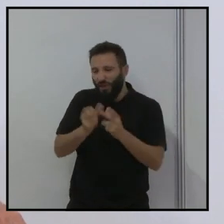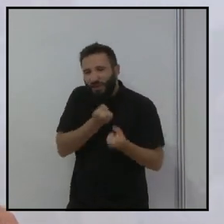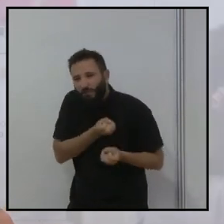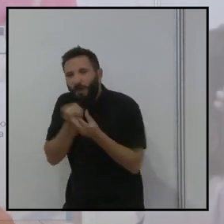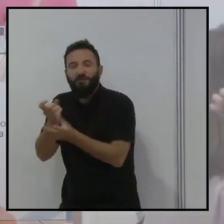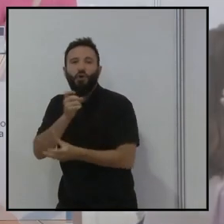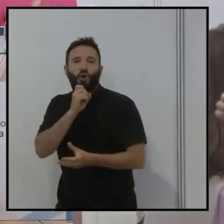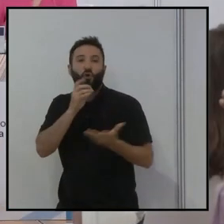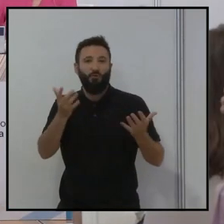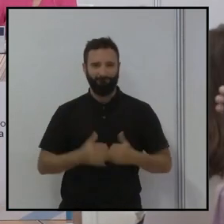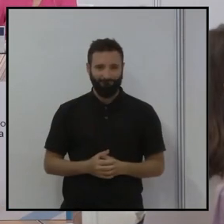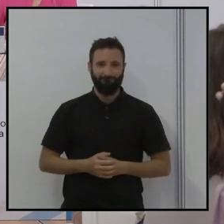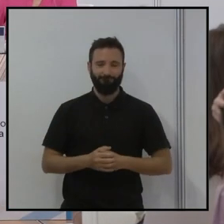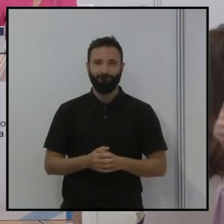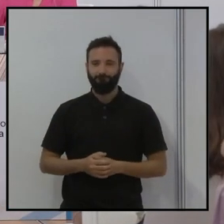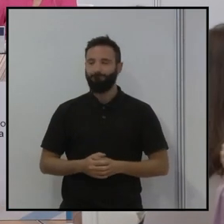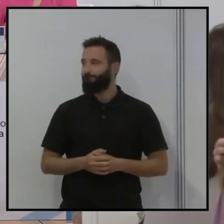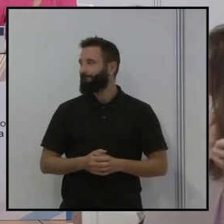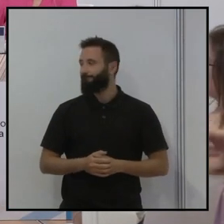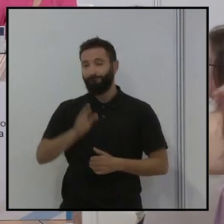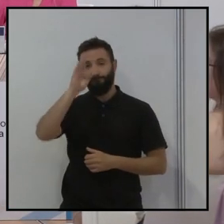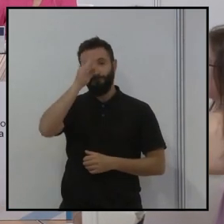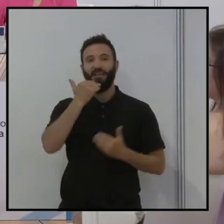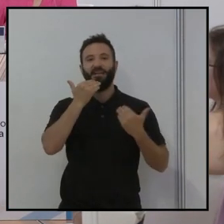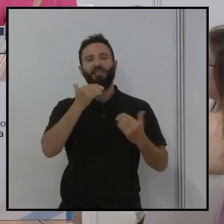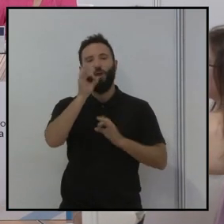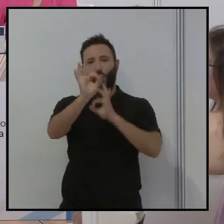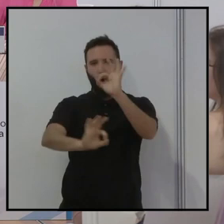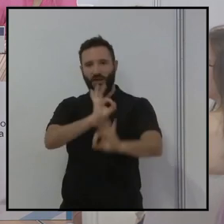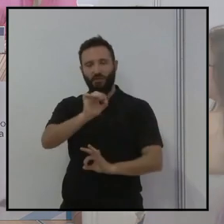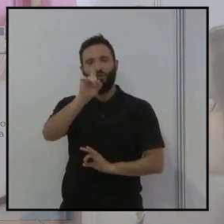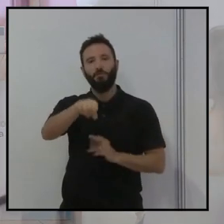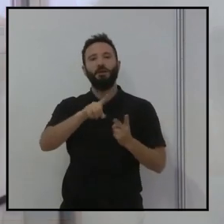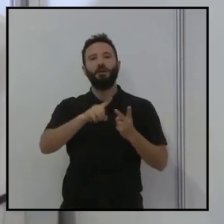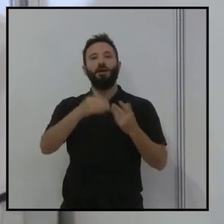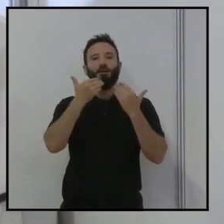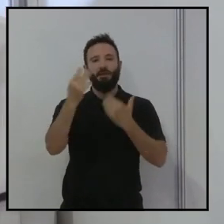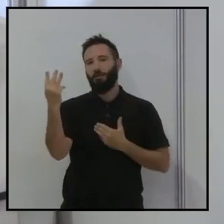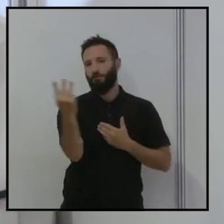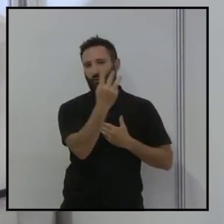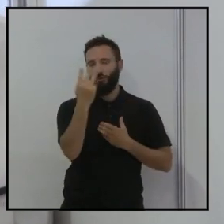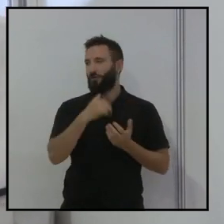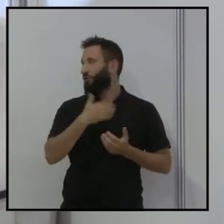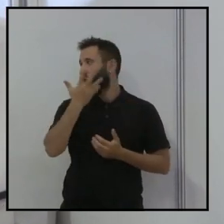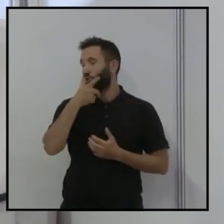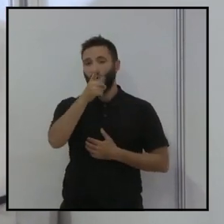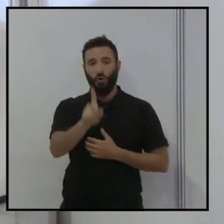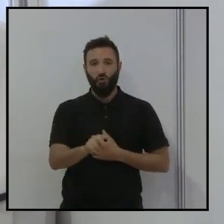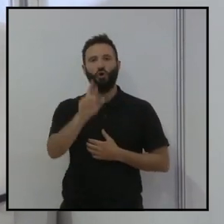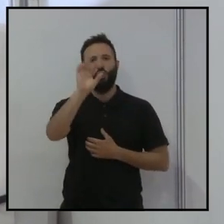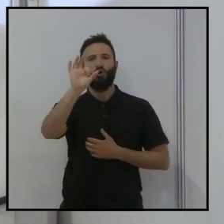comentado. Sí, hola. Gracias a la organización, gracias a vosotros. No te conozco, sí a